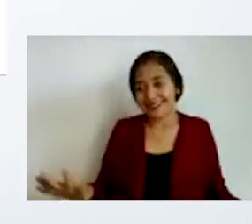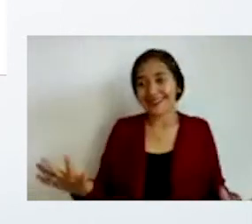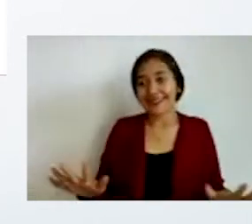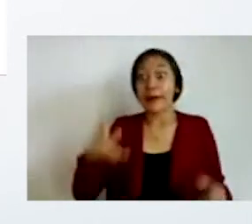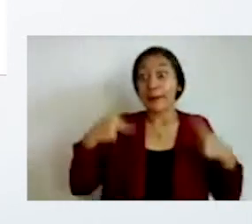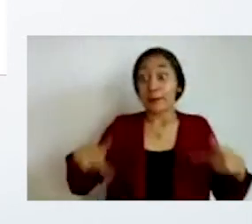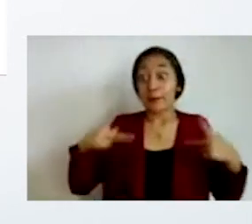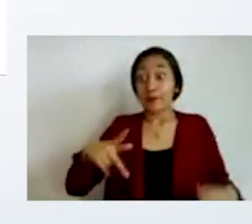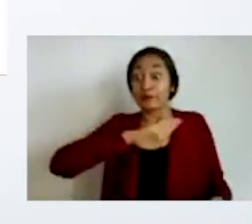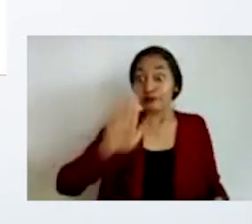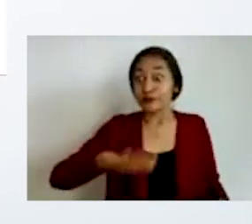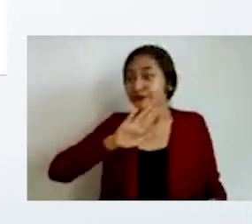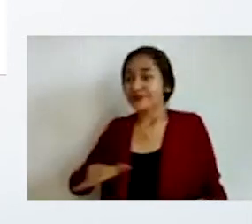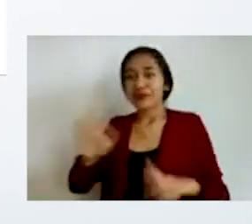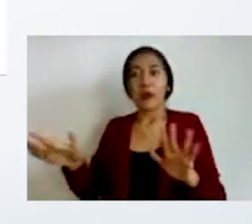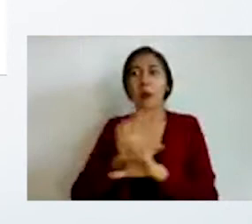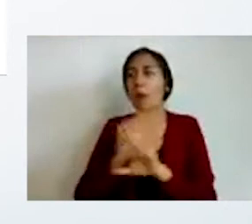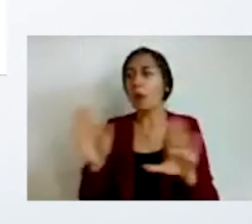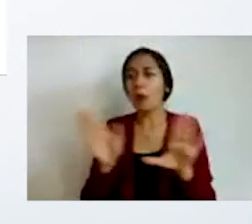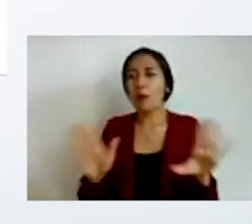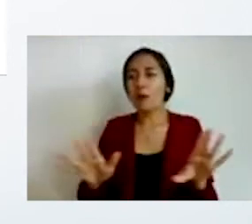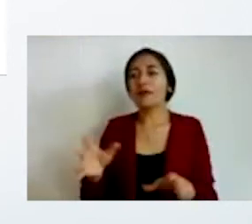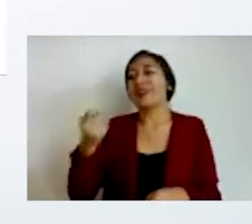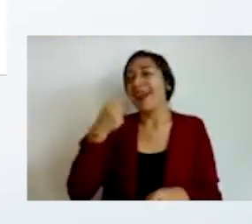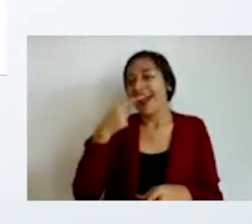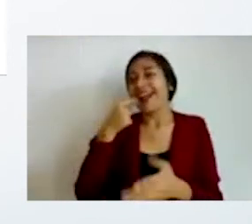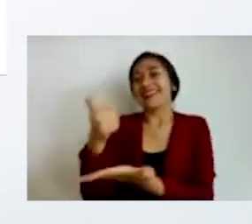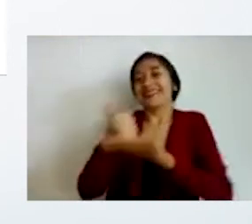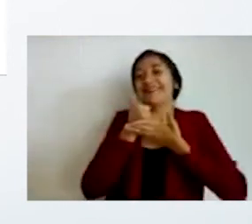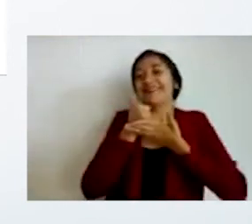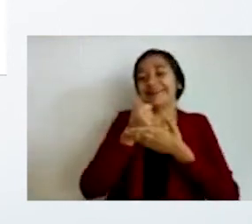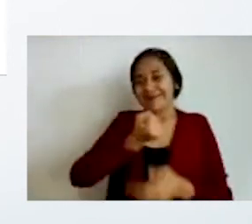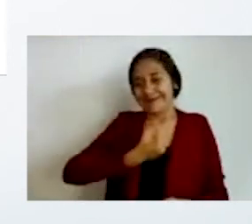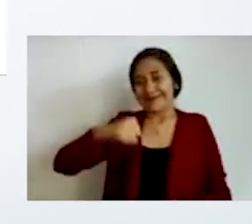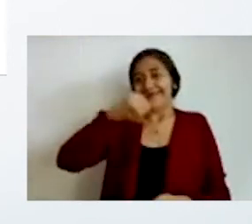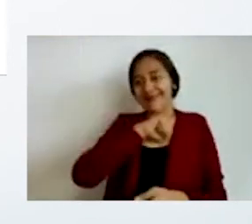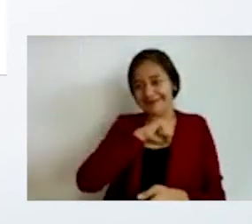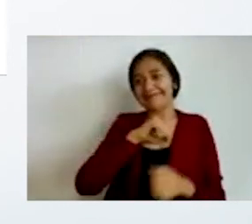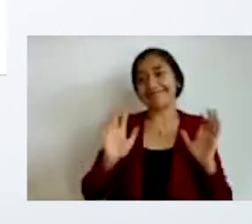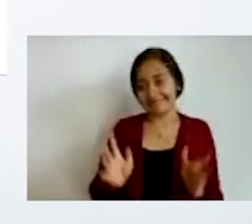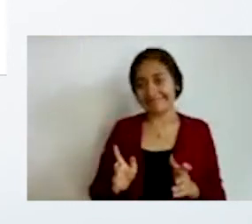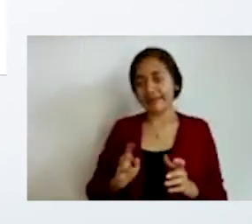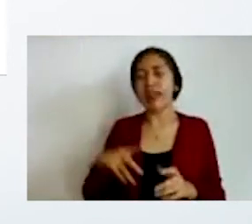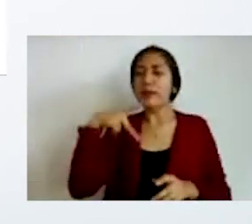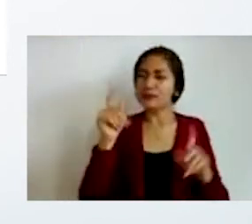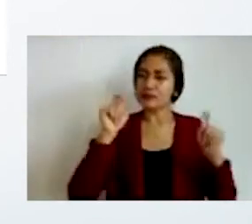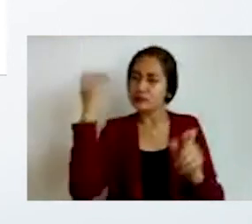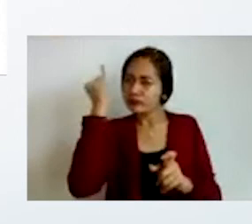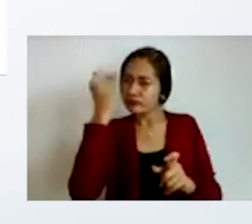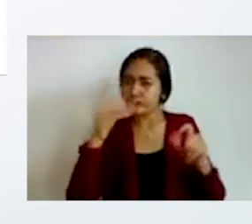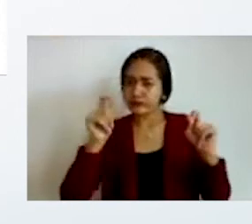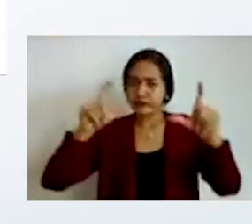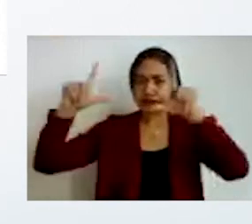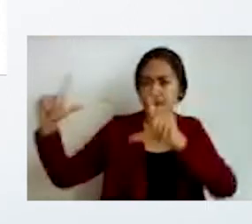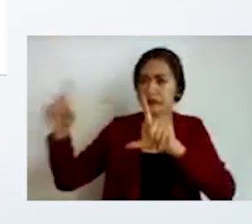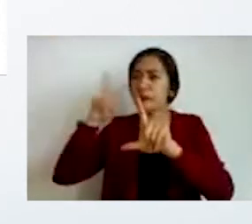esa enfermedad. Del lado derecho se presentan diagramas que nos dicen que el número de personas que van a